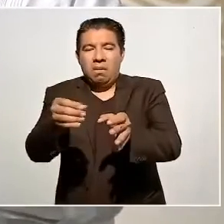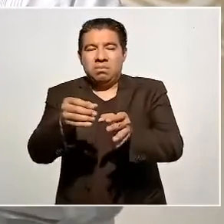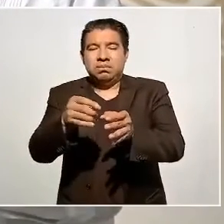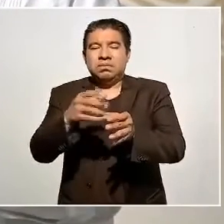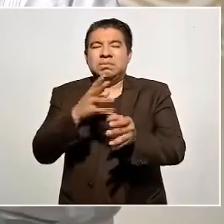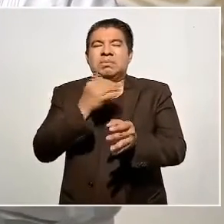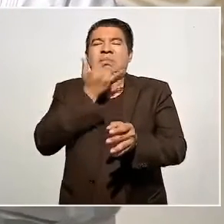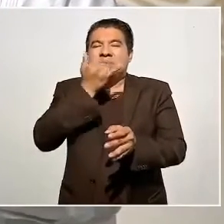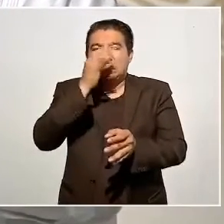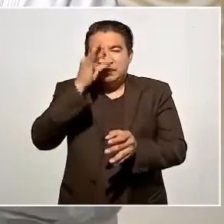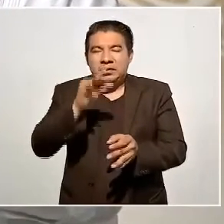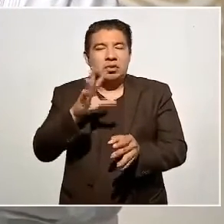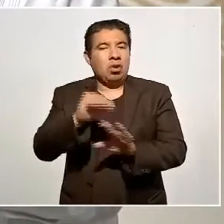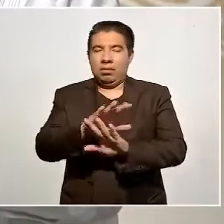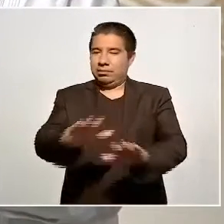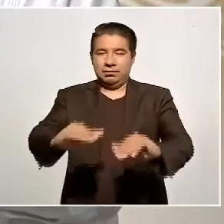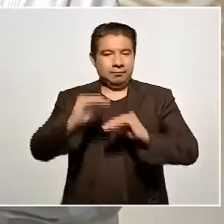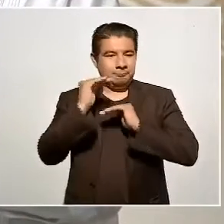hay más tiempo.